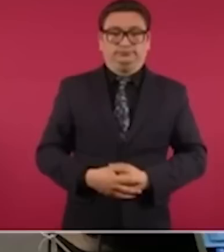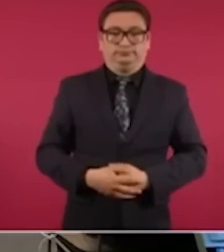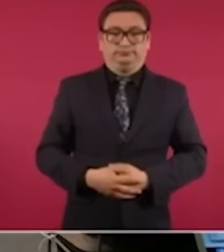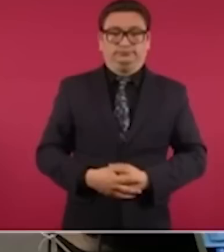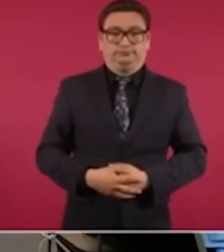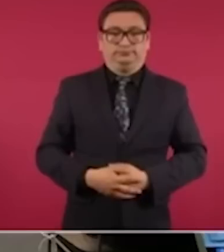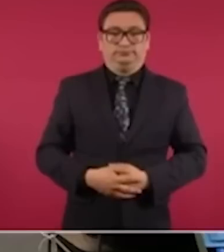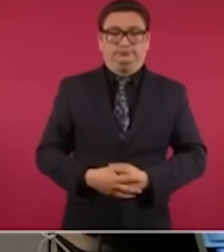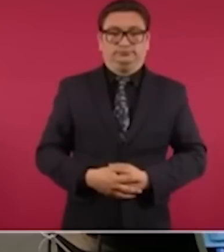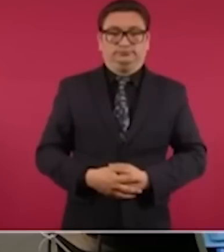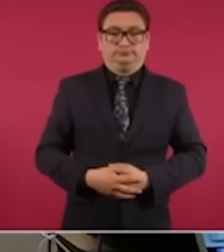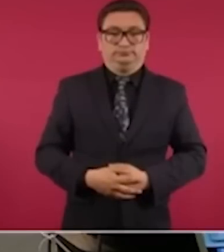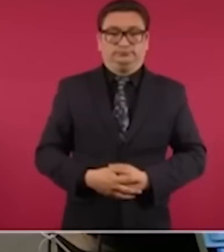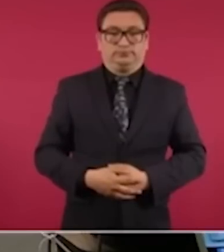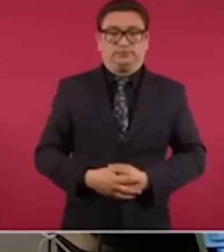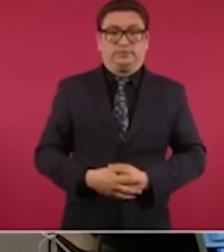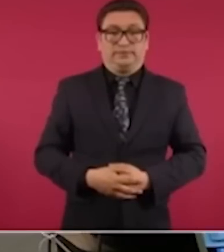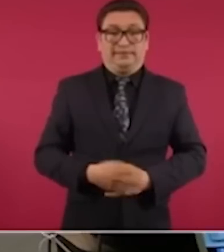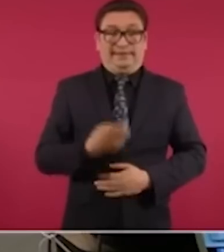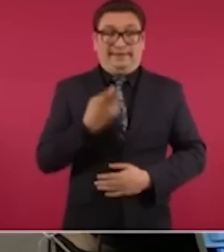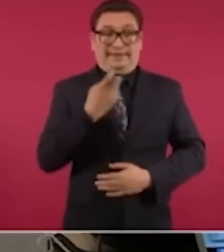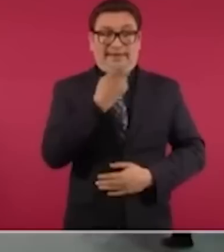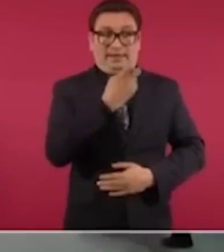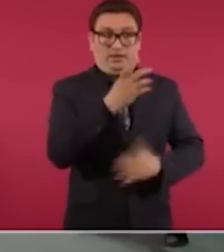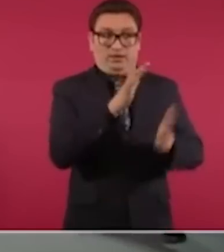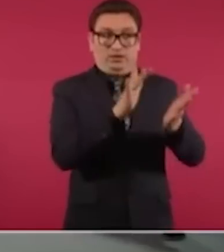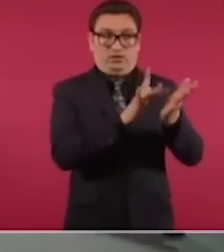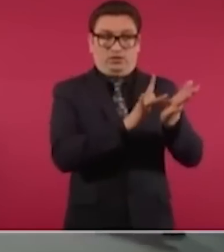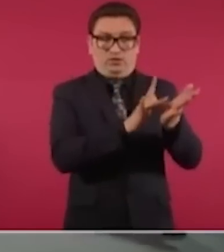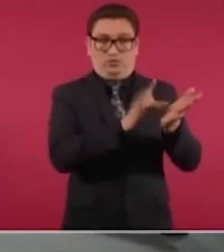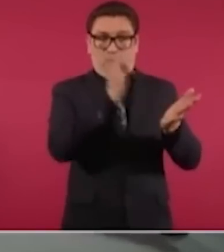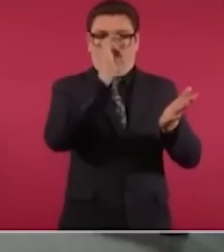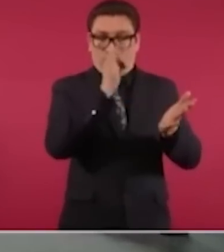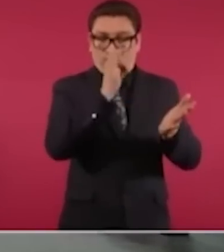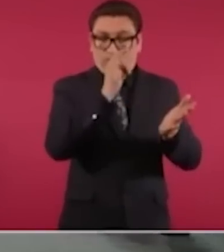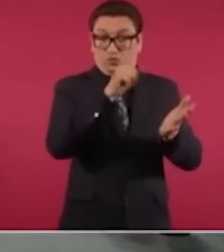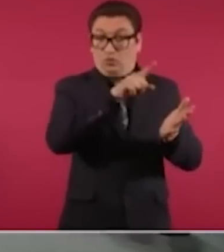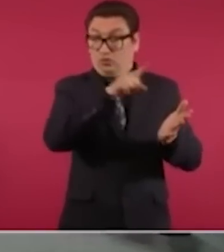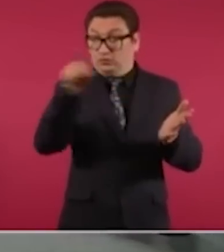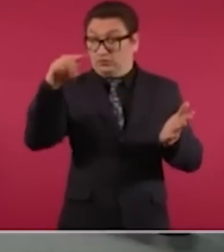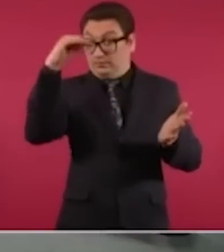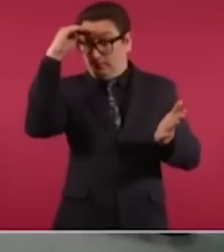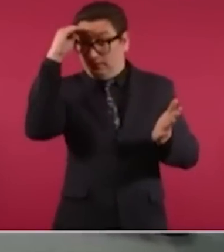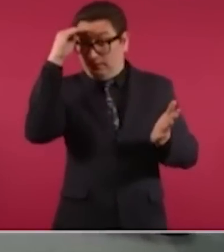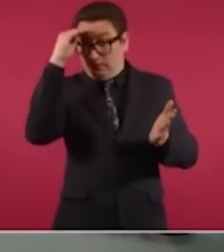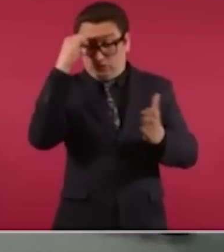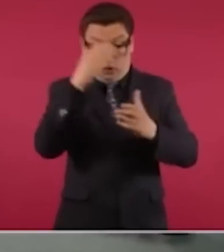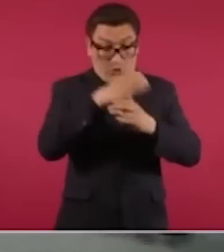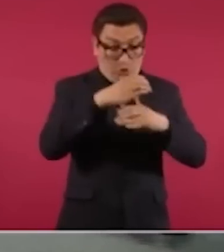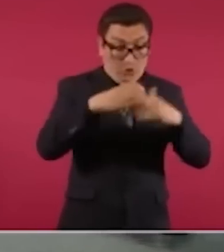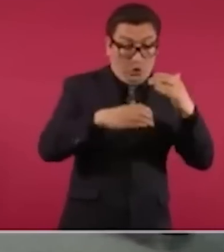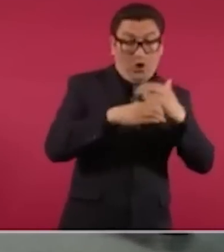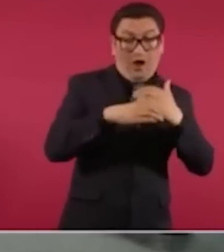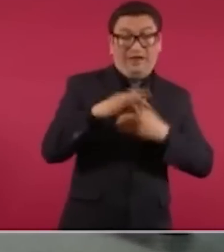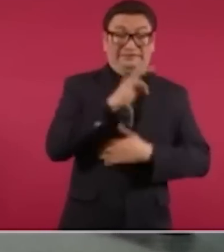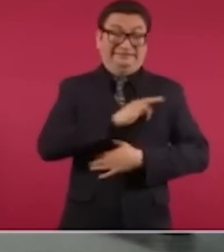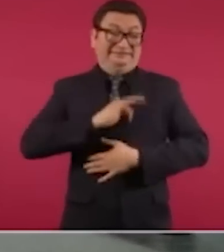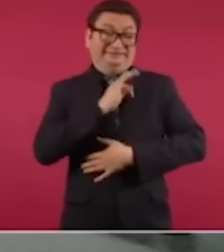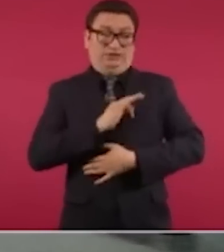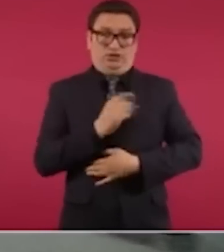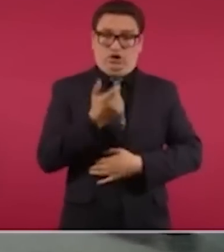para aquellos que piensan que la felicidad es lo material el dinero